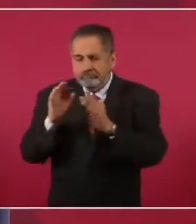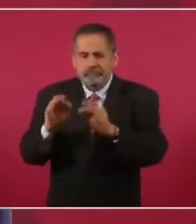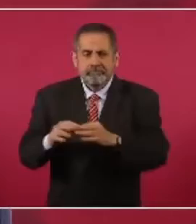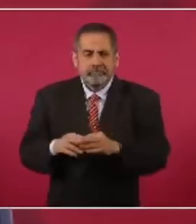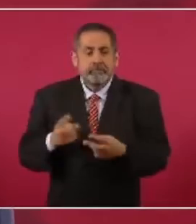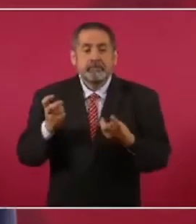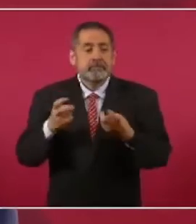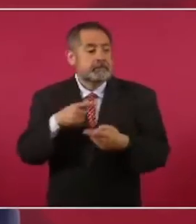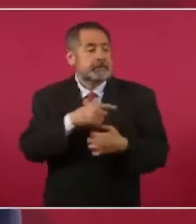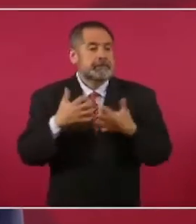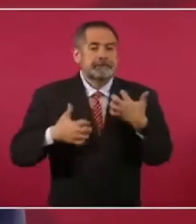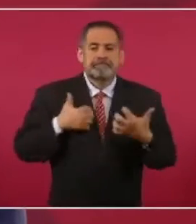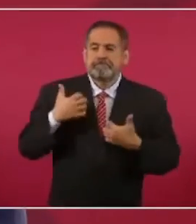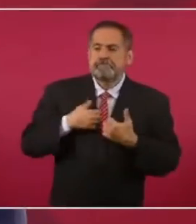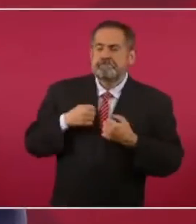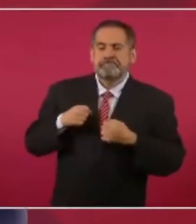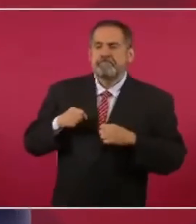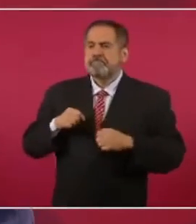reacciones